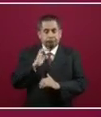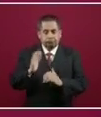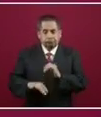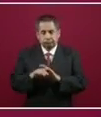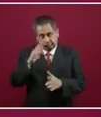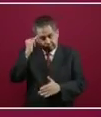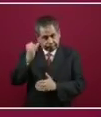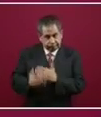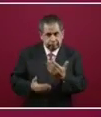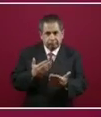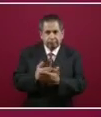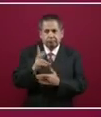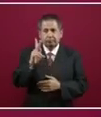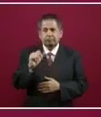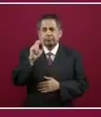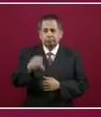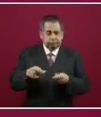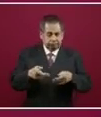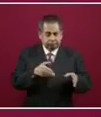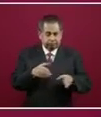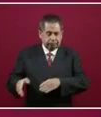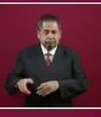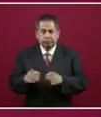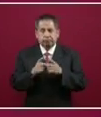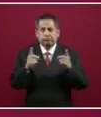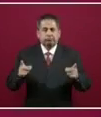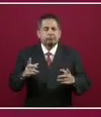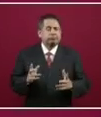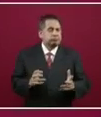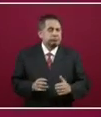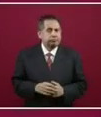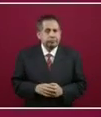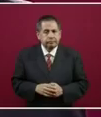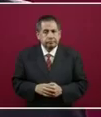para presentar el plan de desarrollo